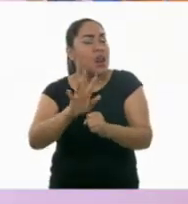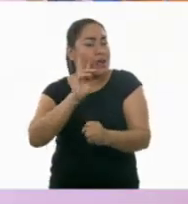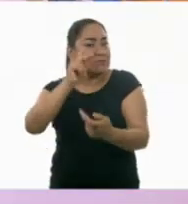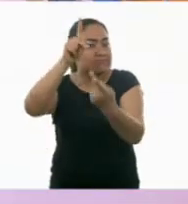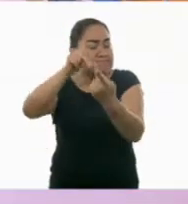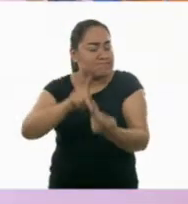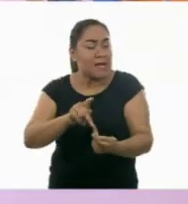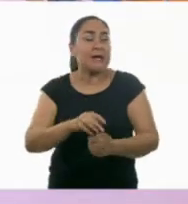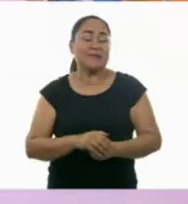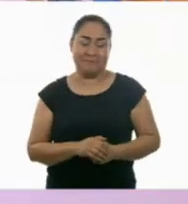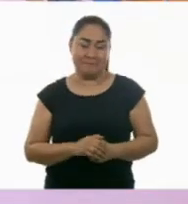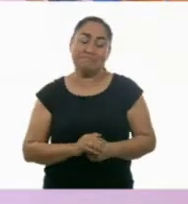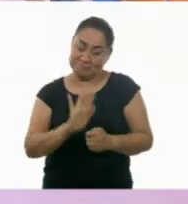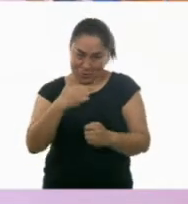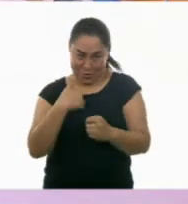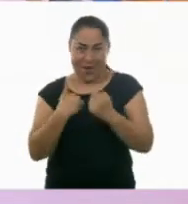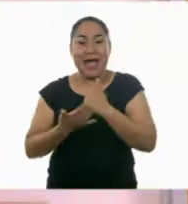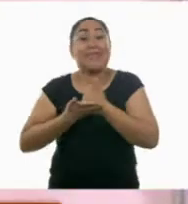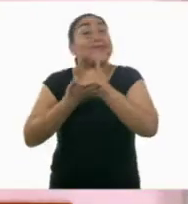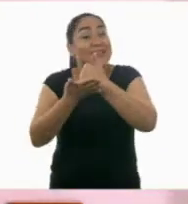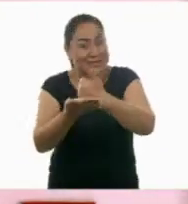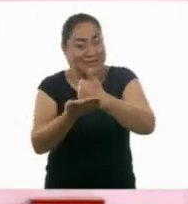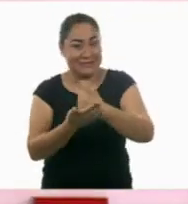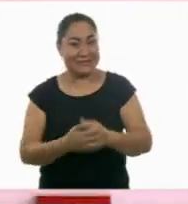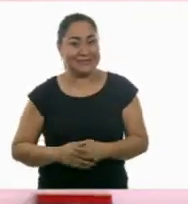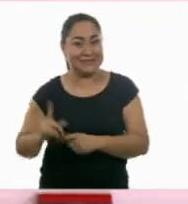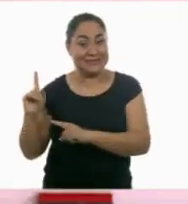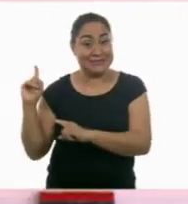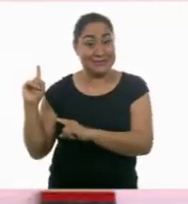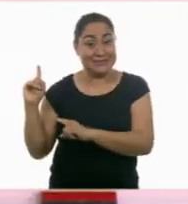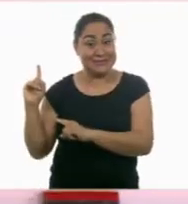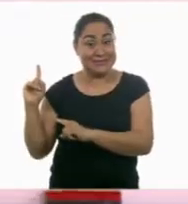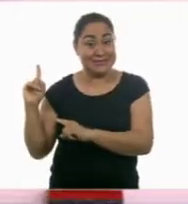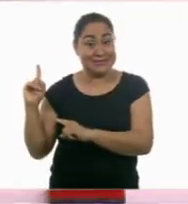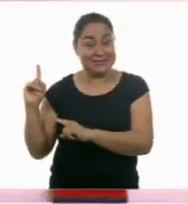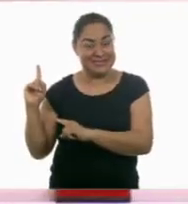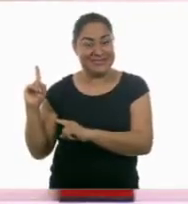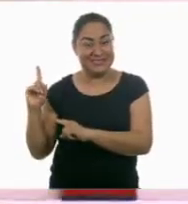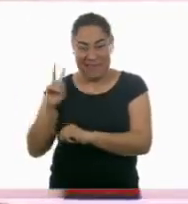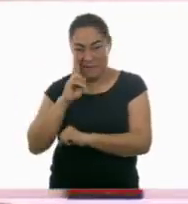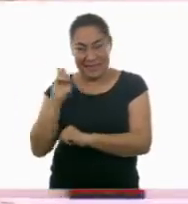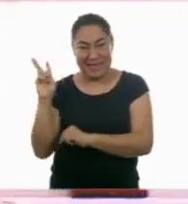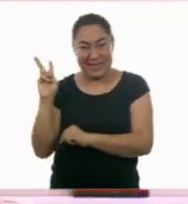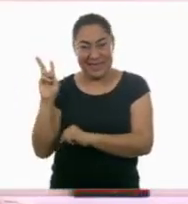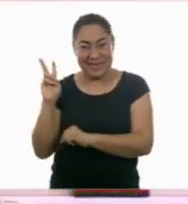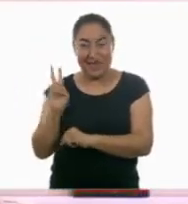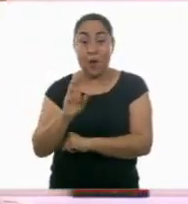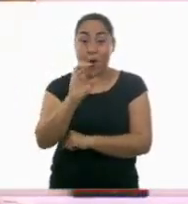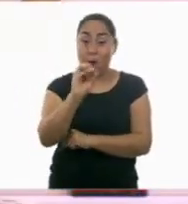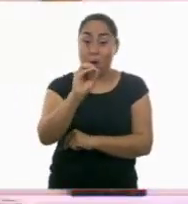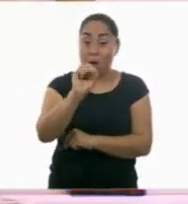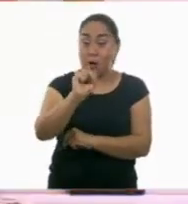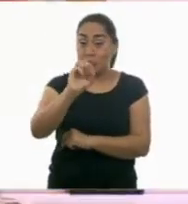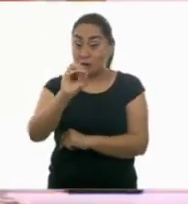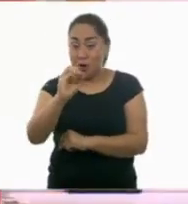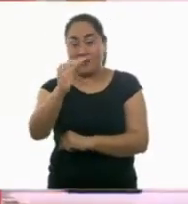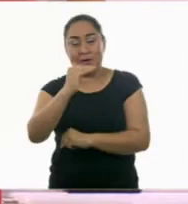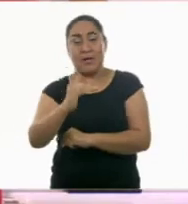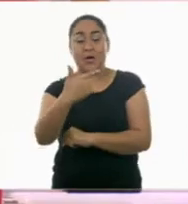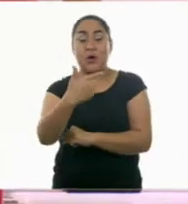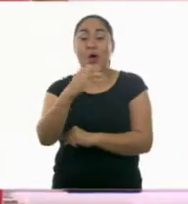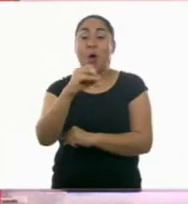Aquí ya les estoy ayudando. El oso goloso, ¿verdad? Por lo